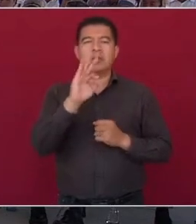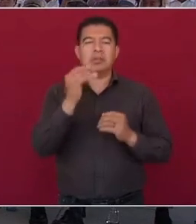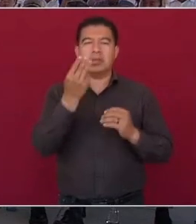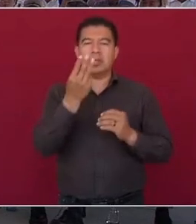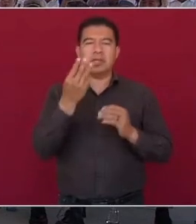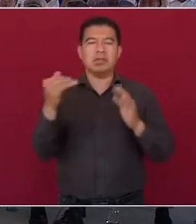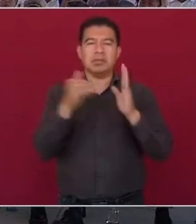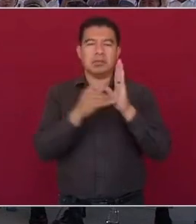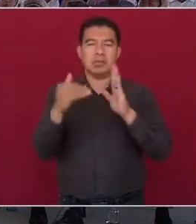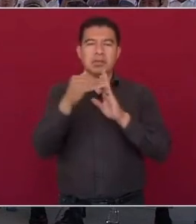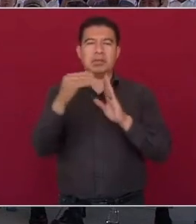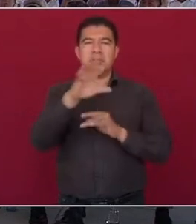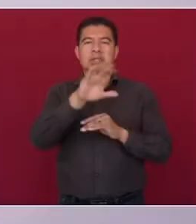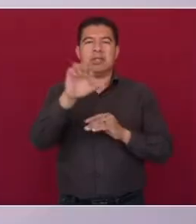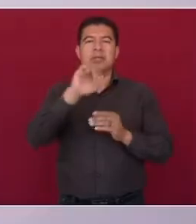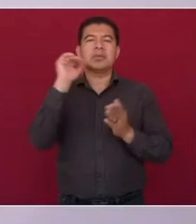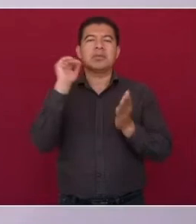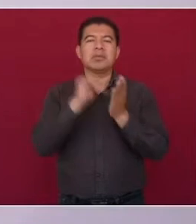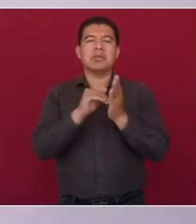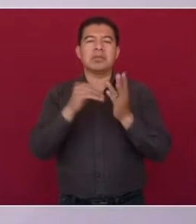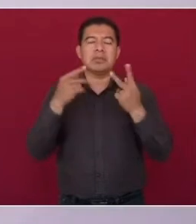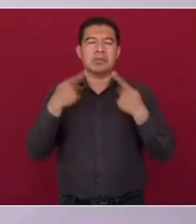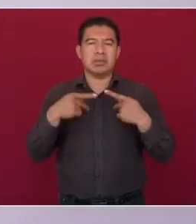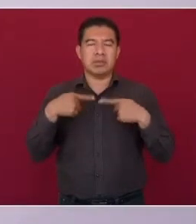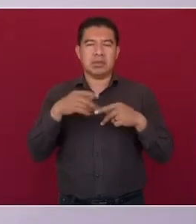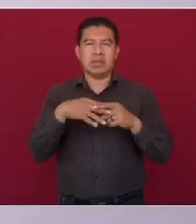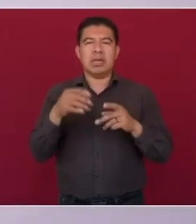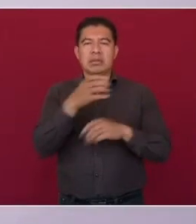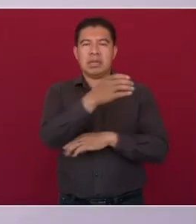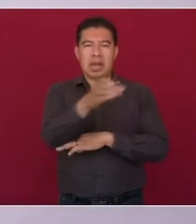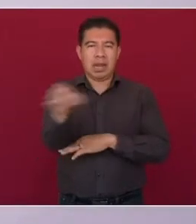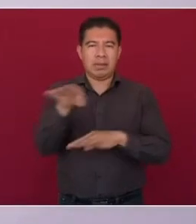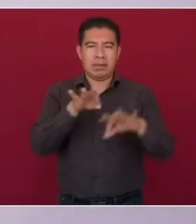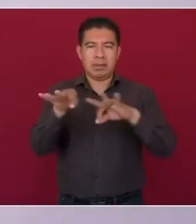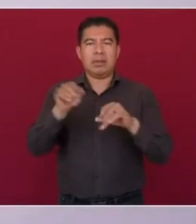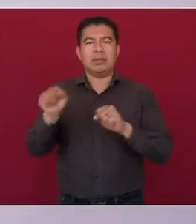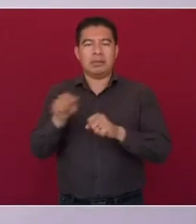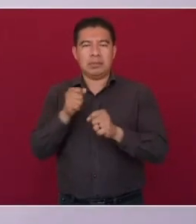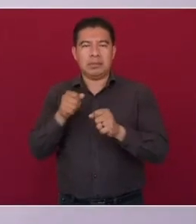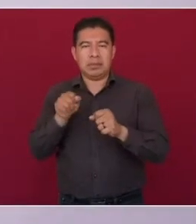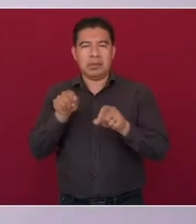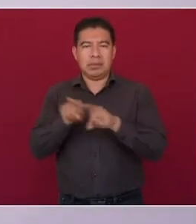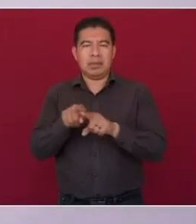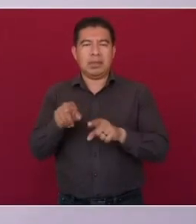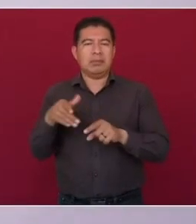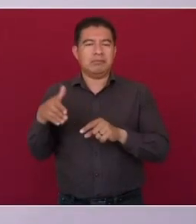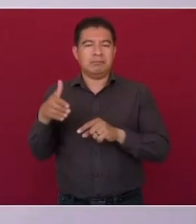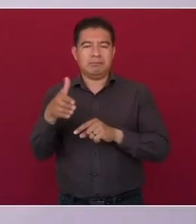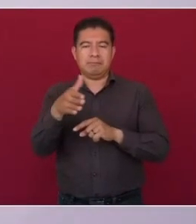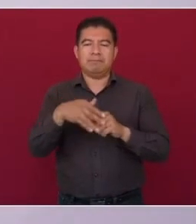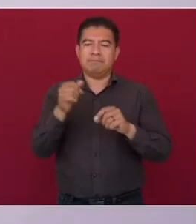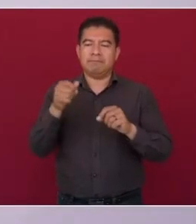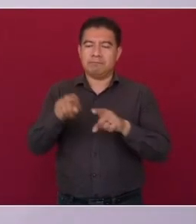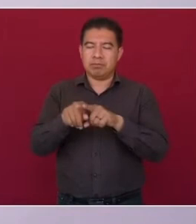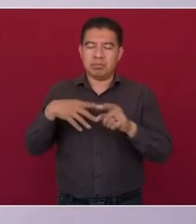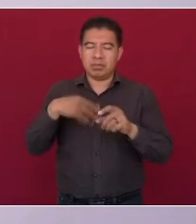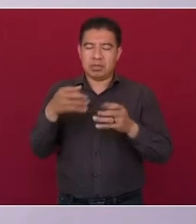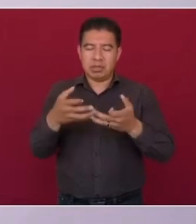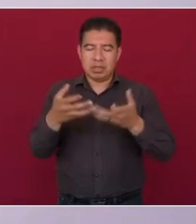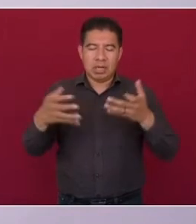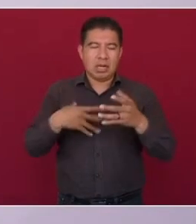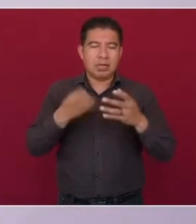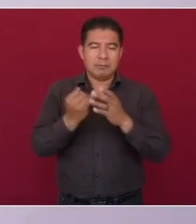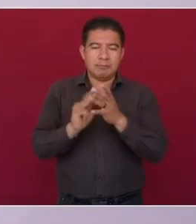3.500.000 campesinos y pescadores obtienen un jornal para que siembren, para que cultiven sus